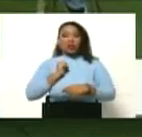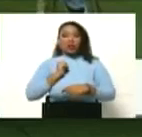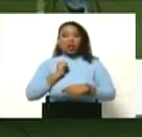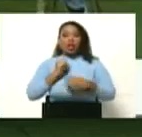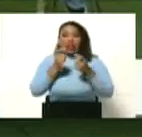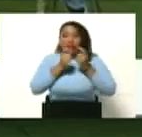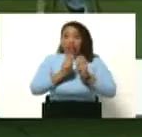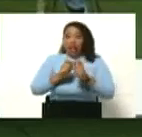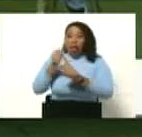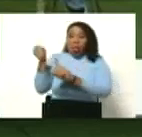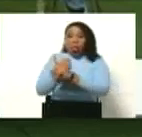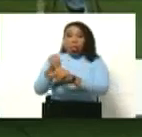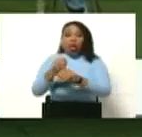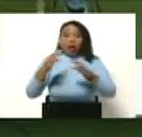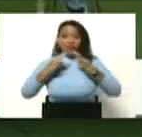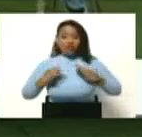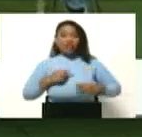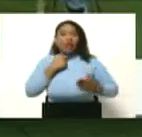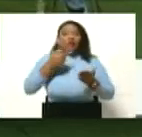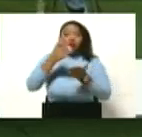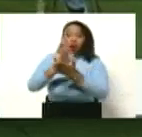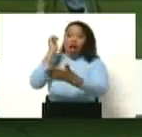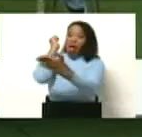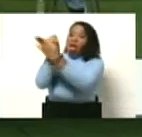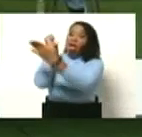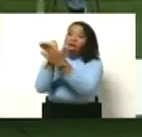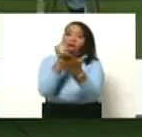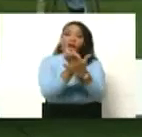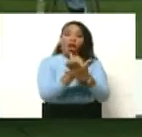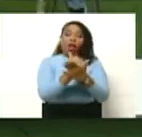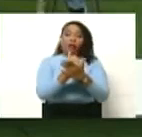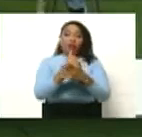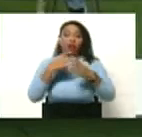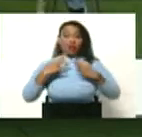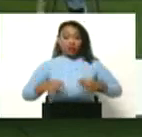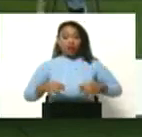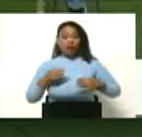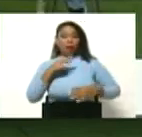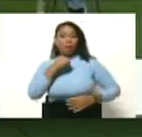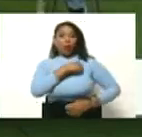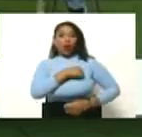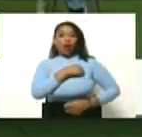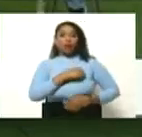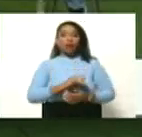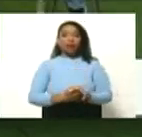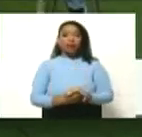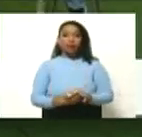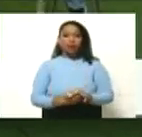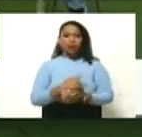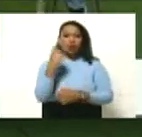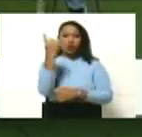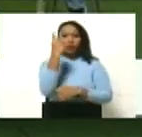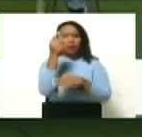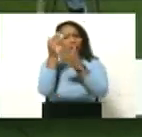exterminarlo física y moralmente. Miren, solo para el estudio, muchachos.